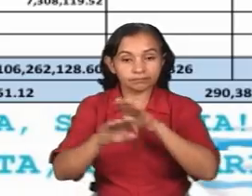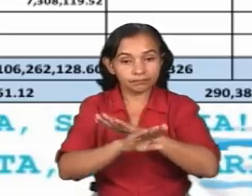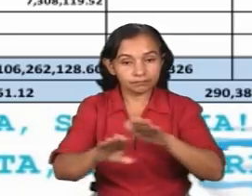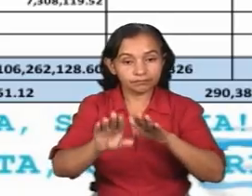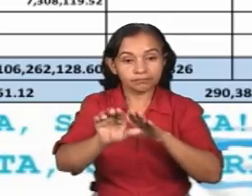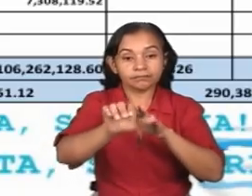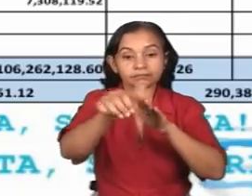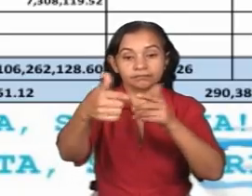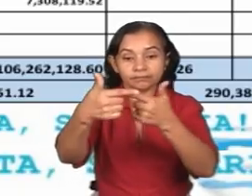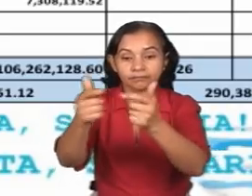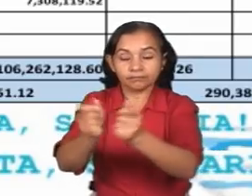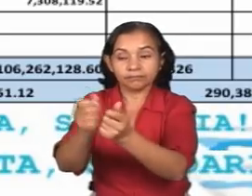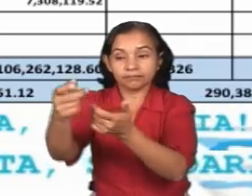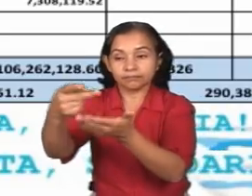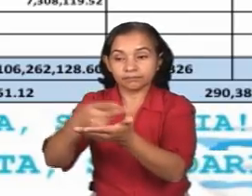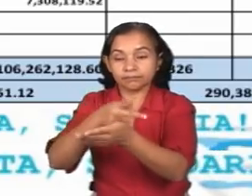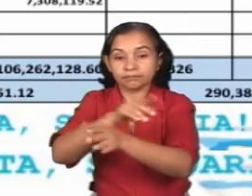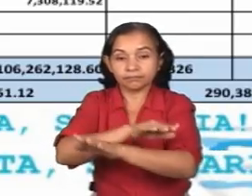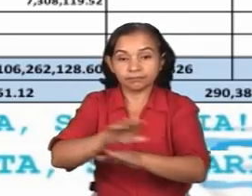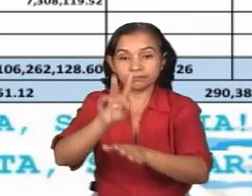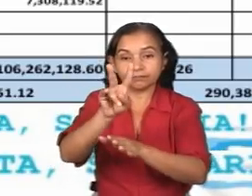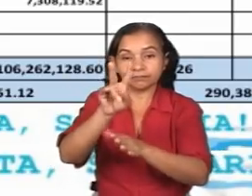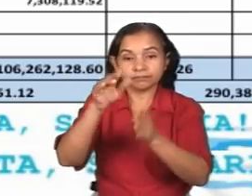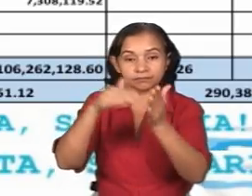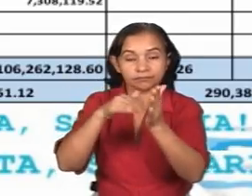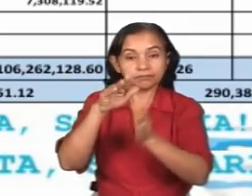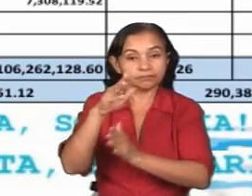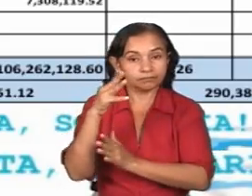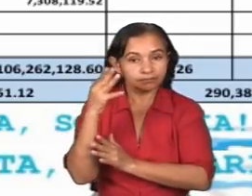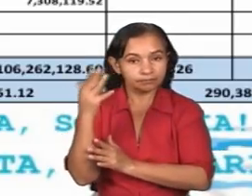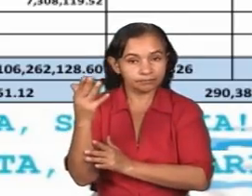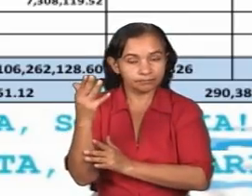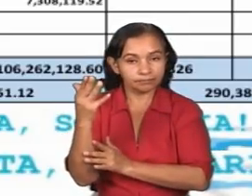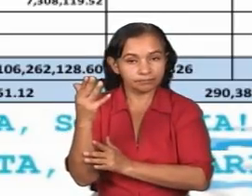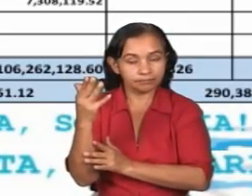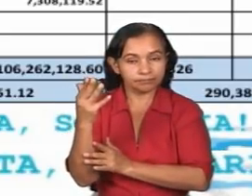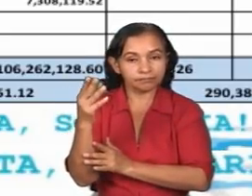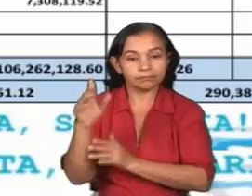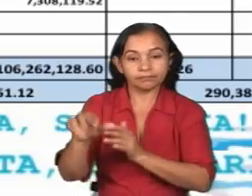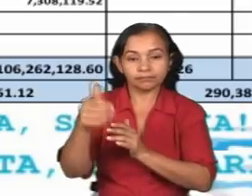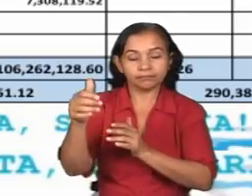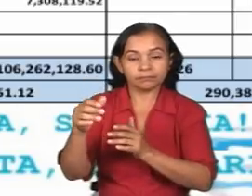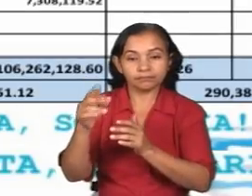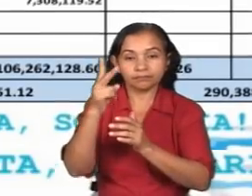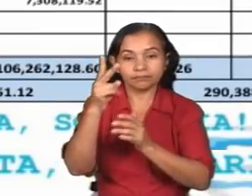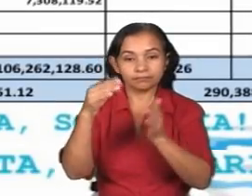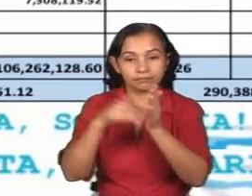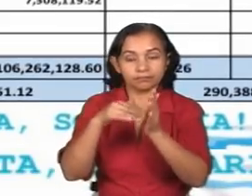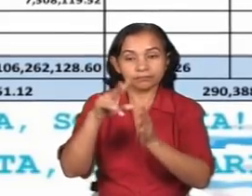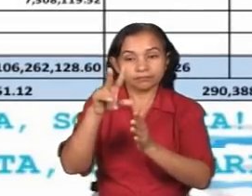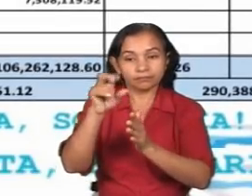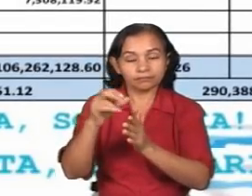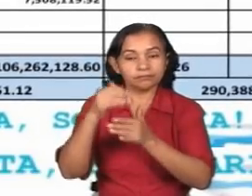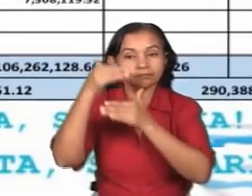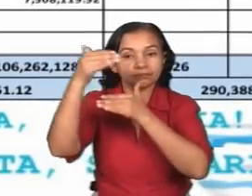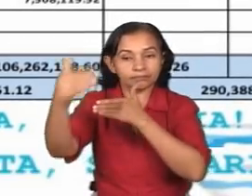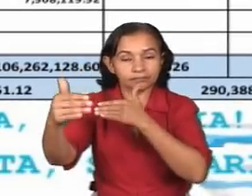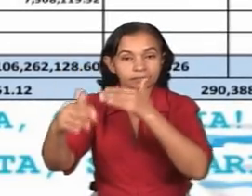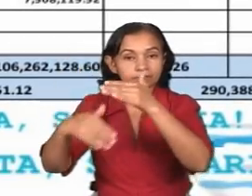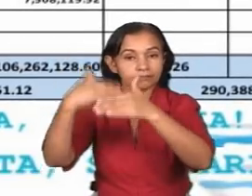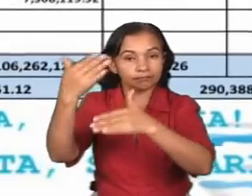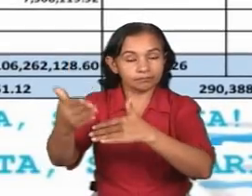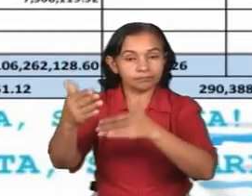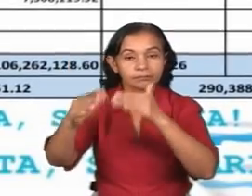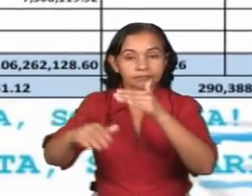de proyectos que se van a finalizar en el 2019, otros van a pasar para el 2020, y podríamos ver también ahí un poco